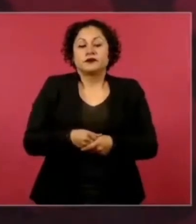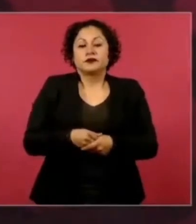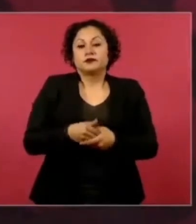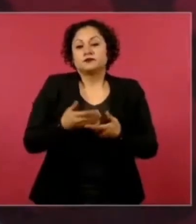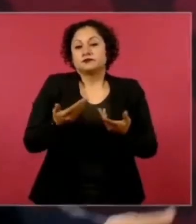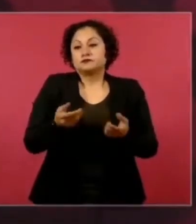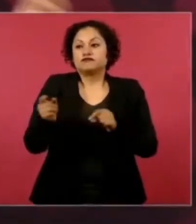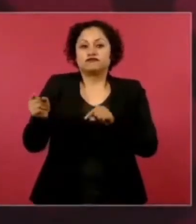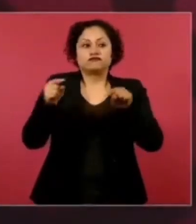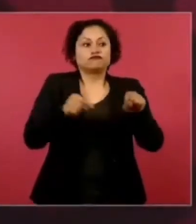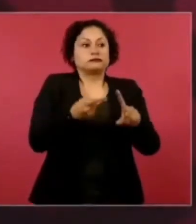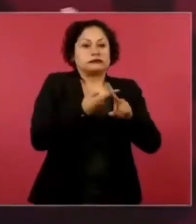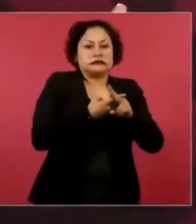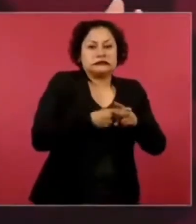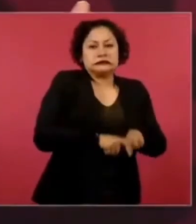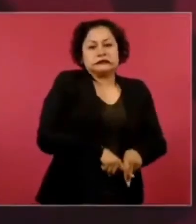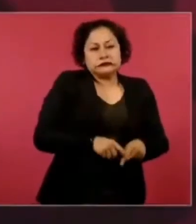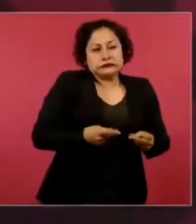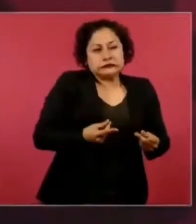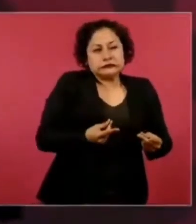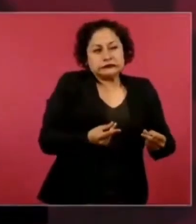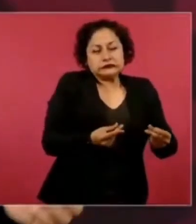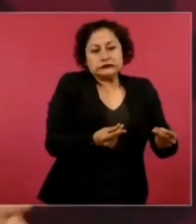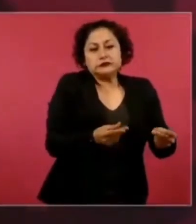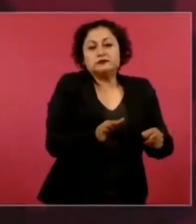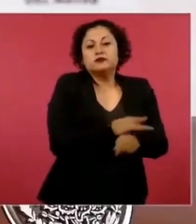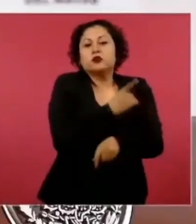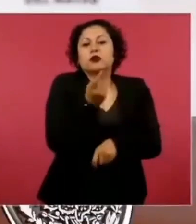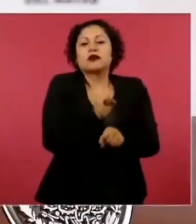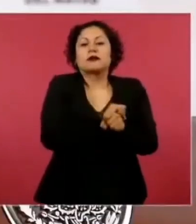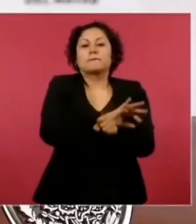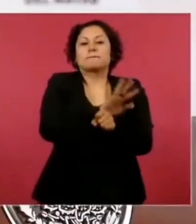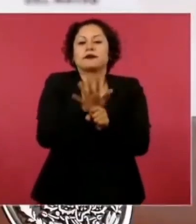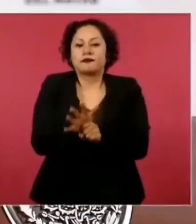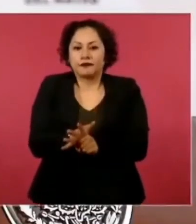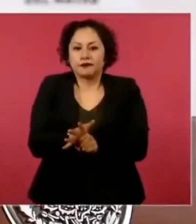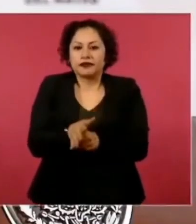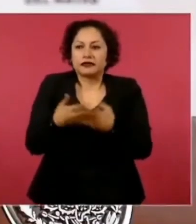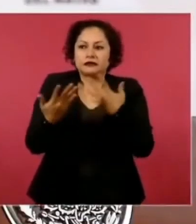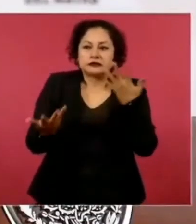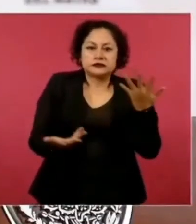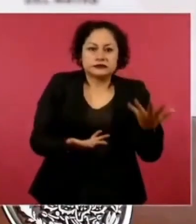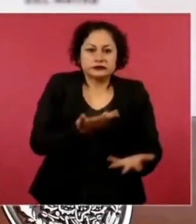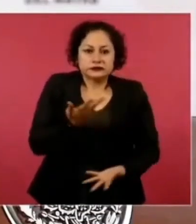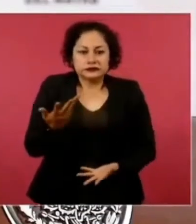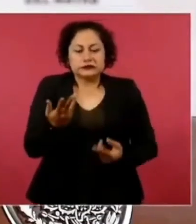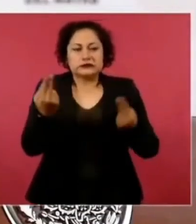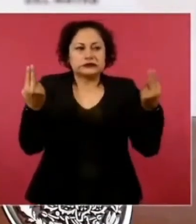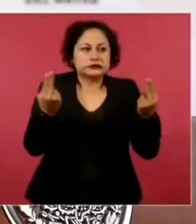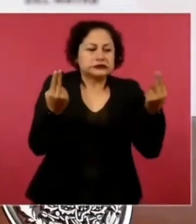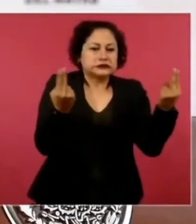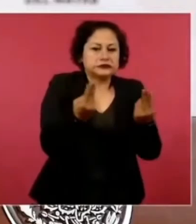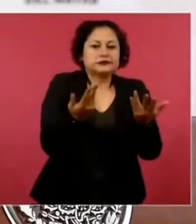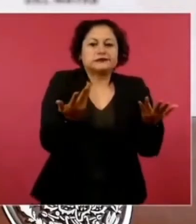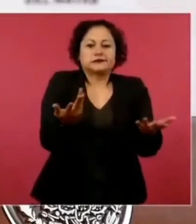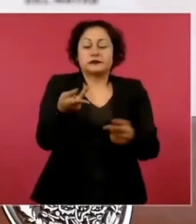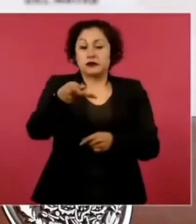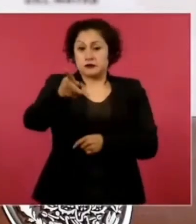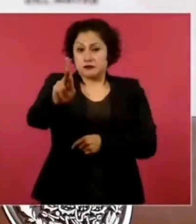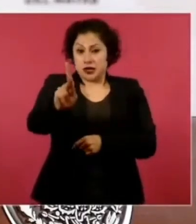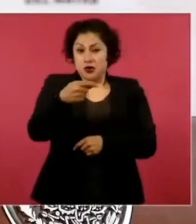tuvimos que actuar con emergencia. Pero me tocó al principio, pero visitar 80